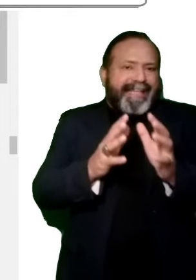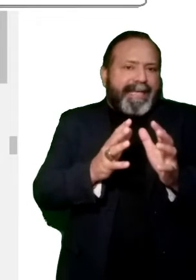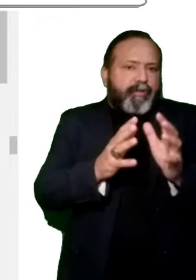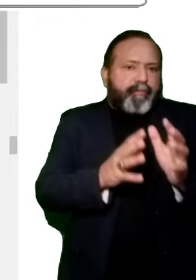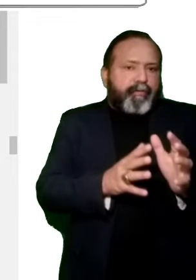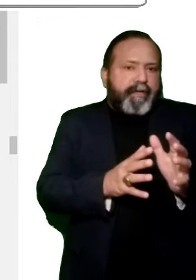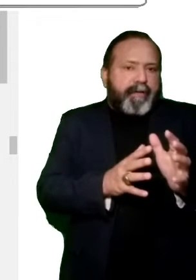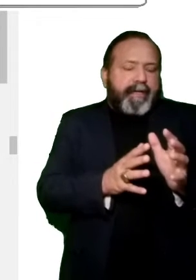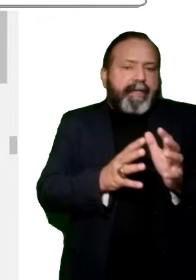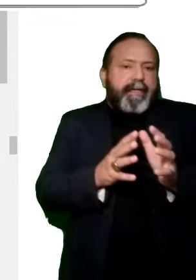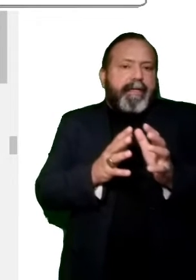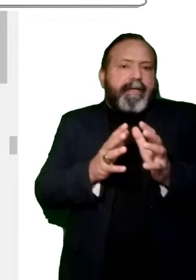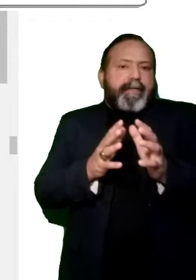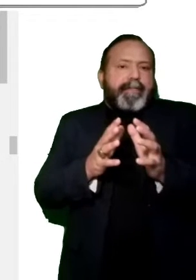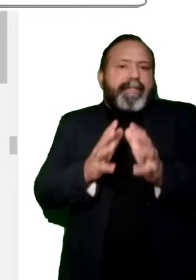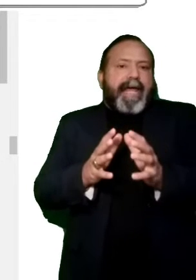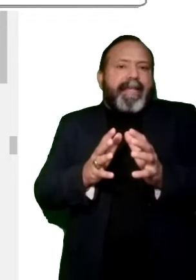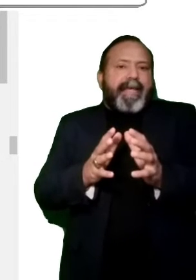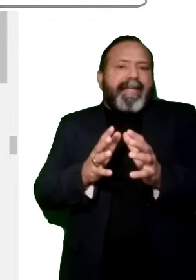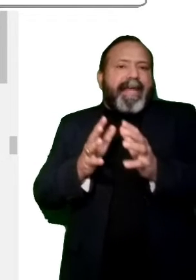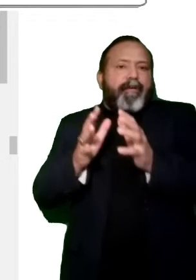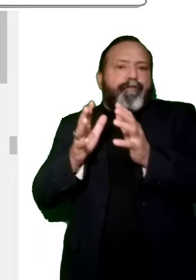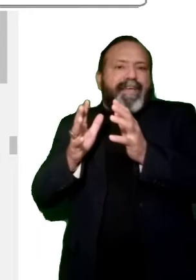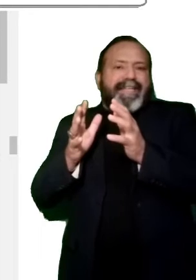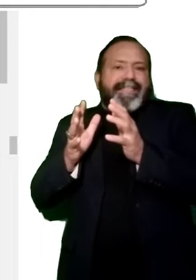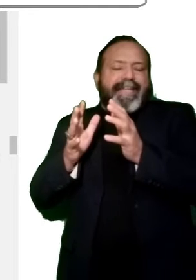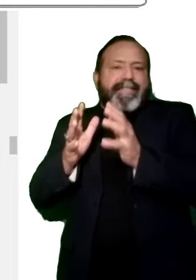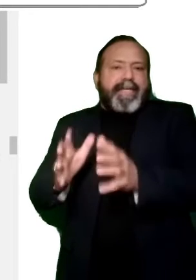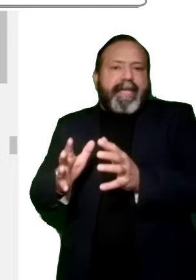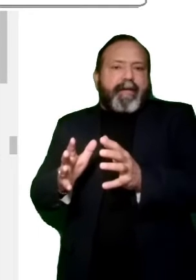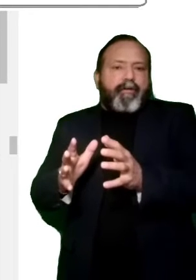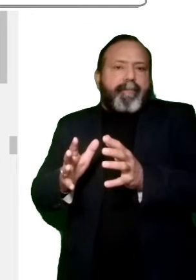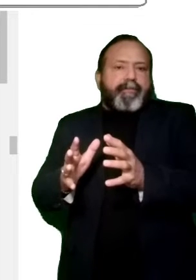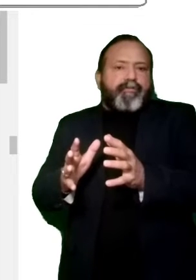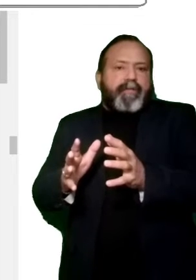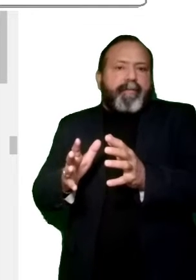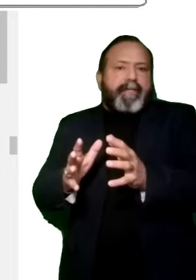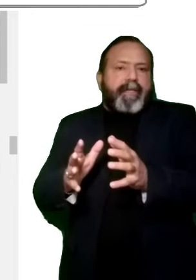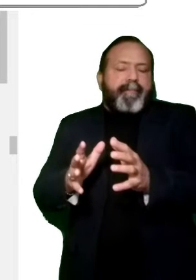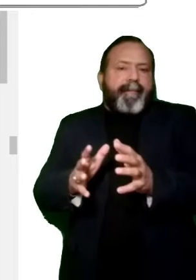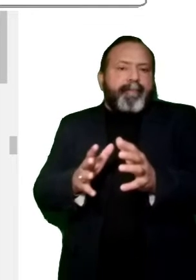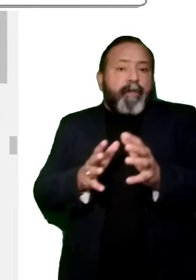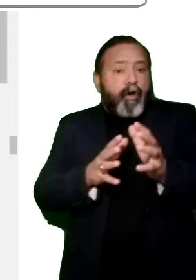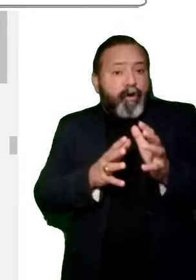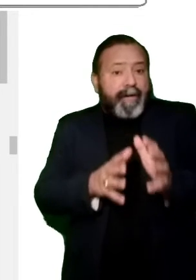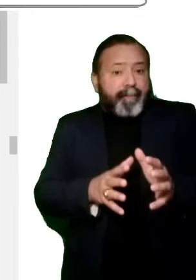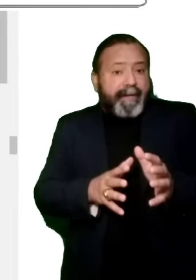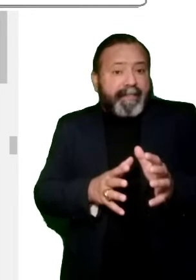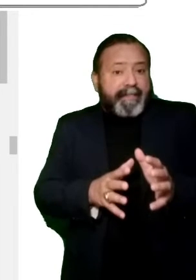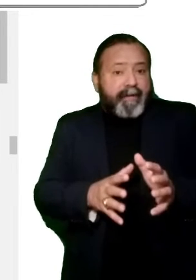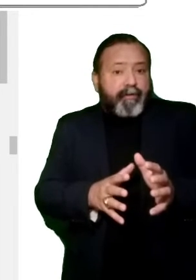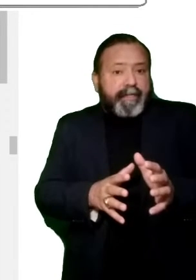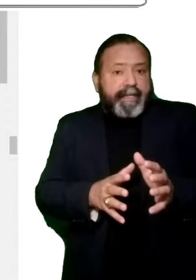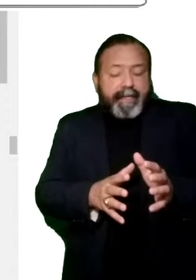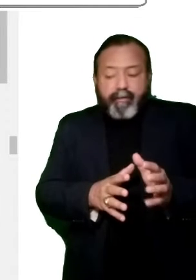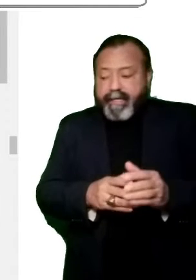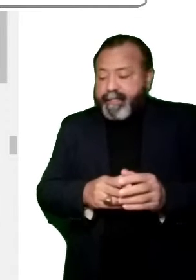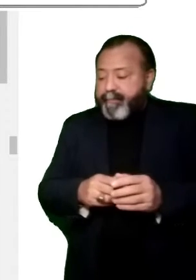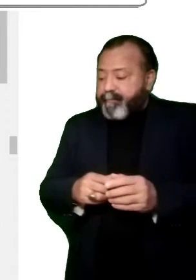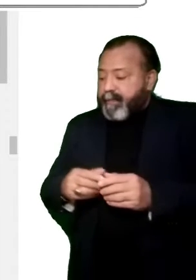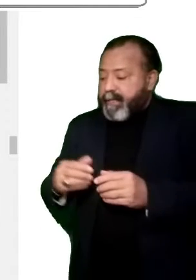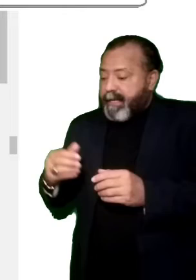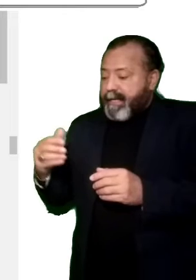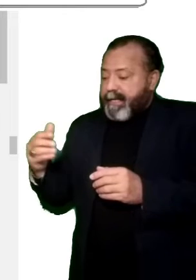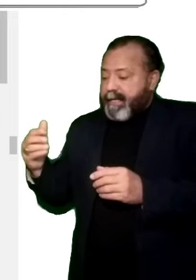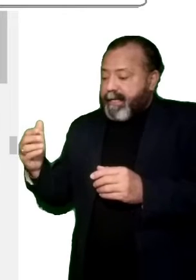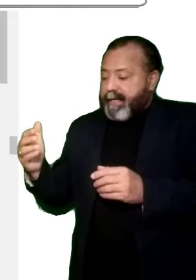la consumación de este hecho punible, dada la confianza que tiene con la presunta víctima o el parentesco que